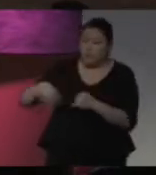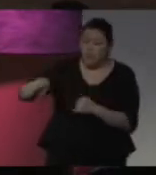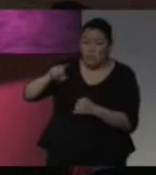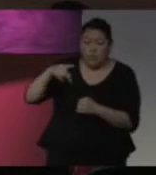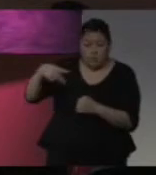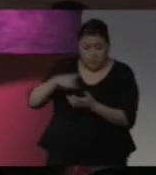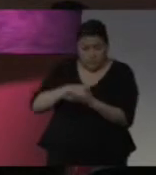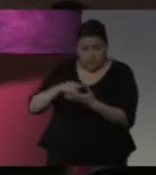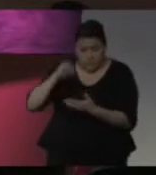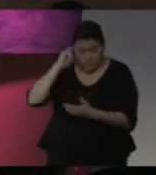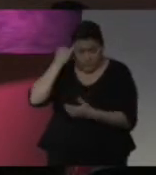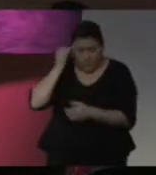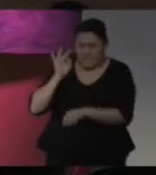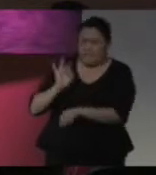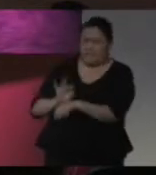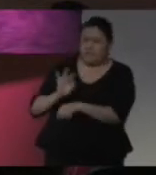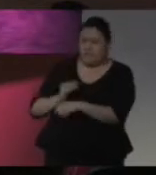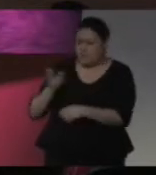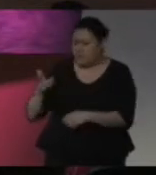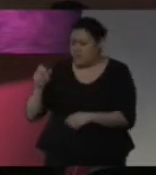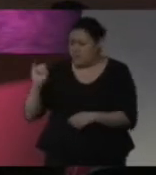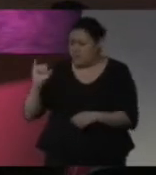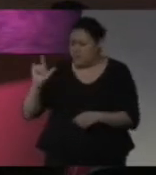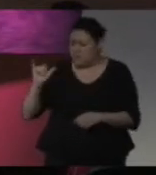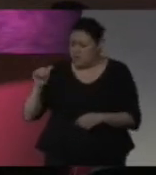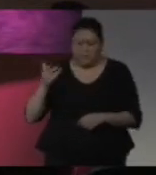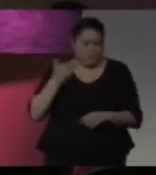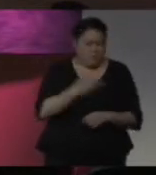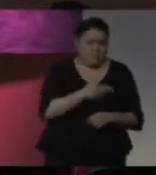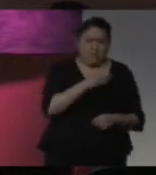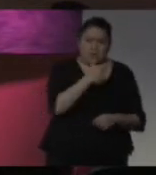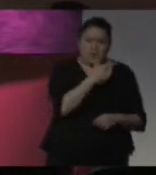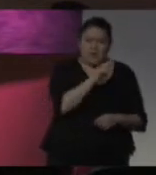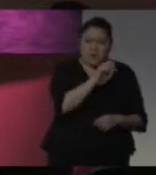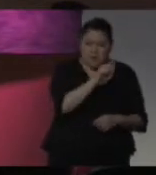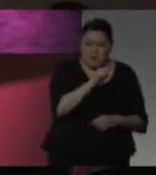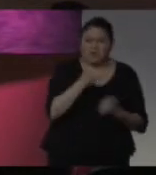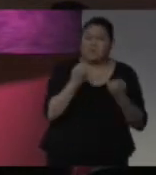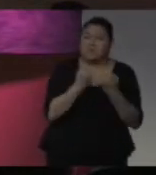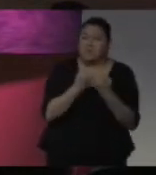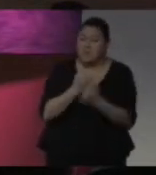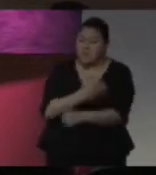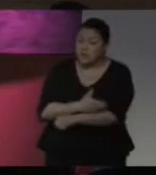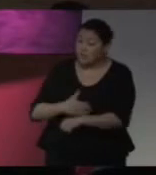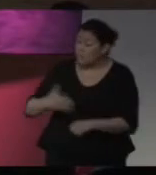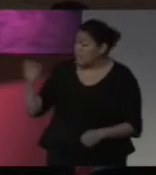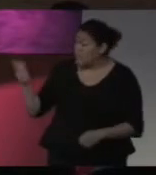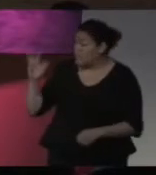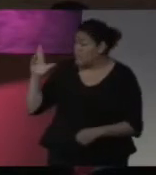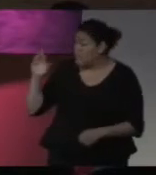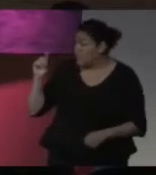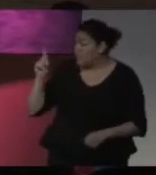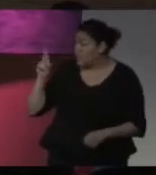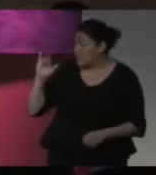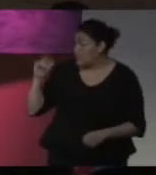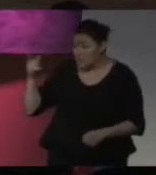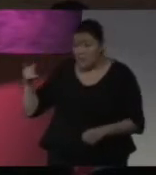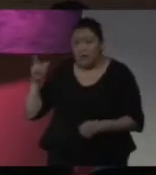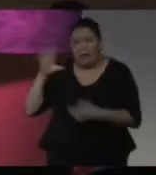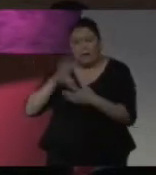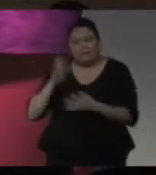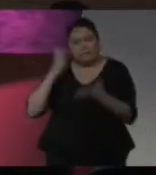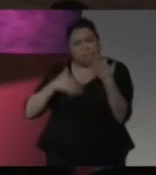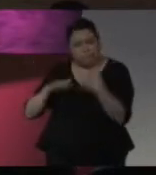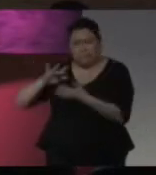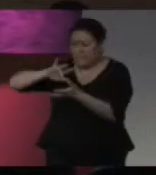como Silvia Marcos y Gladys Sud, y agradezco también a Rodrigo, ¿verdad? Sí, Rodrigo. Toda su